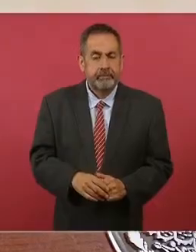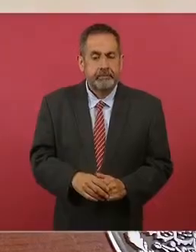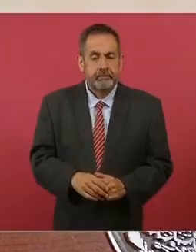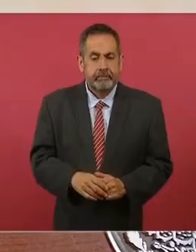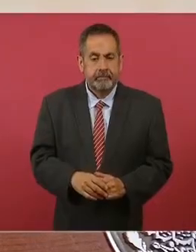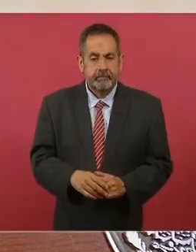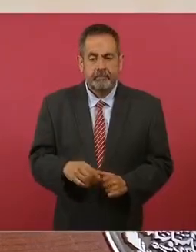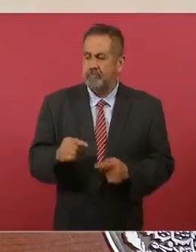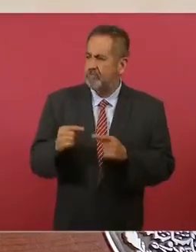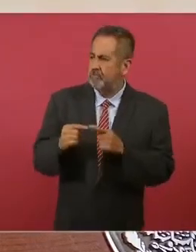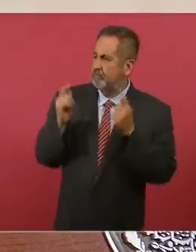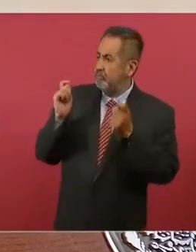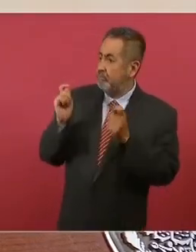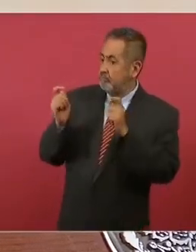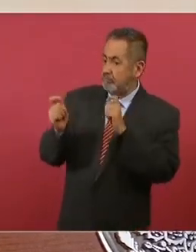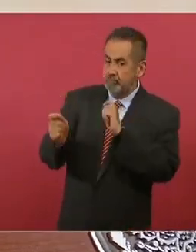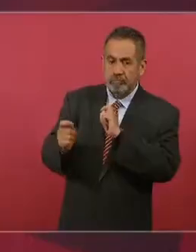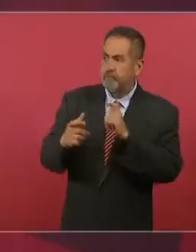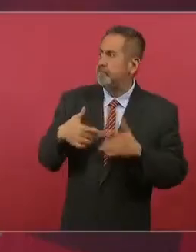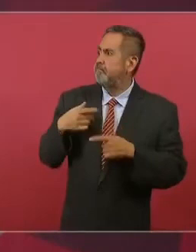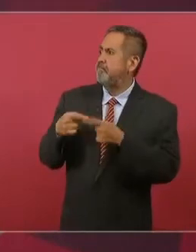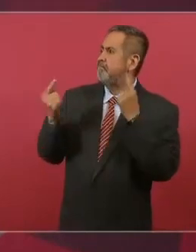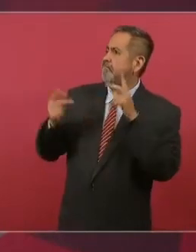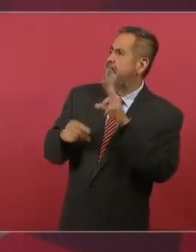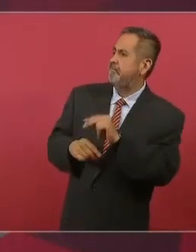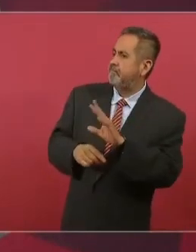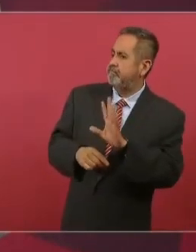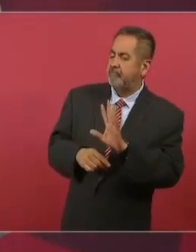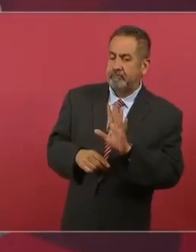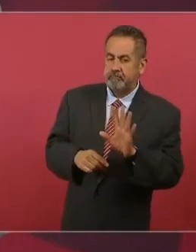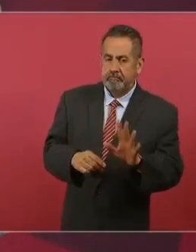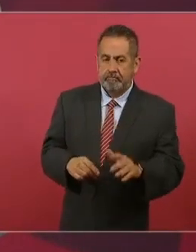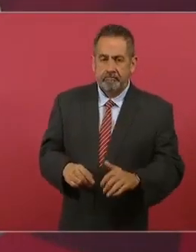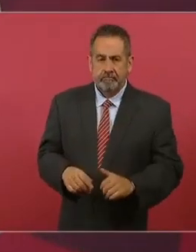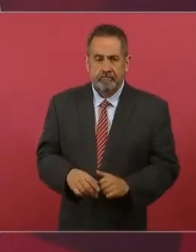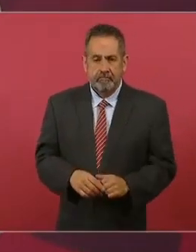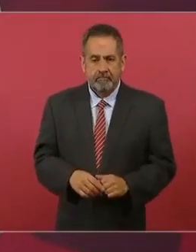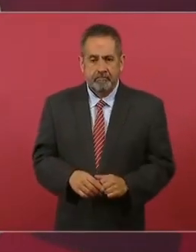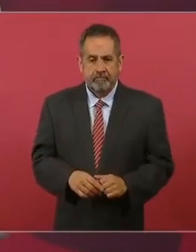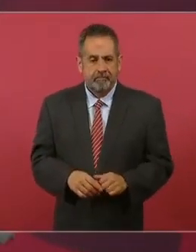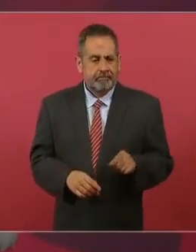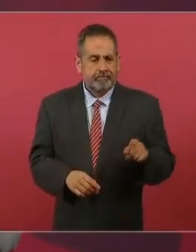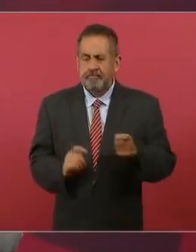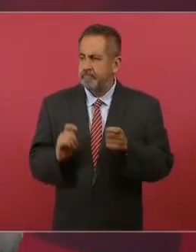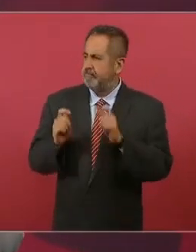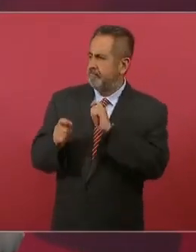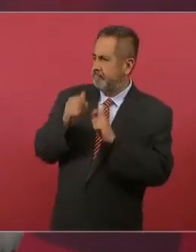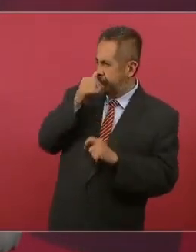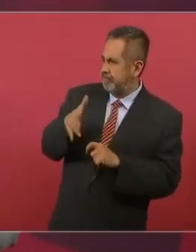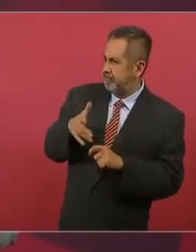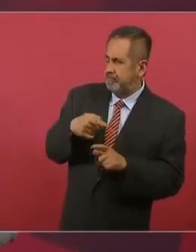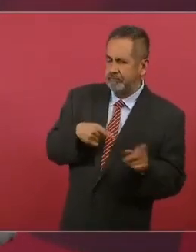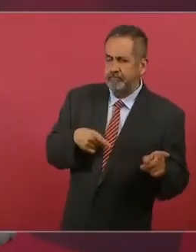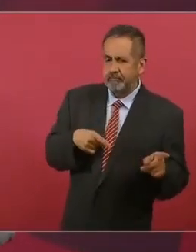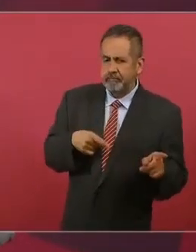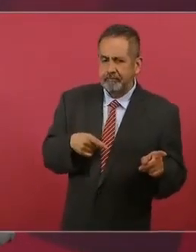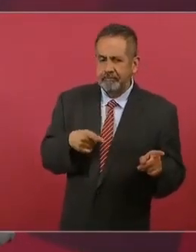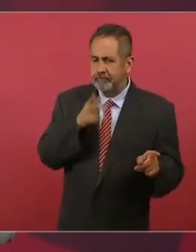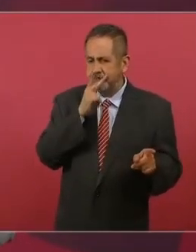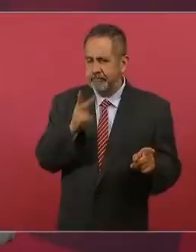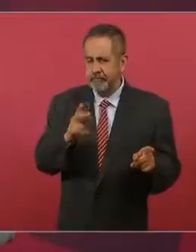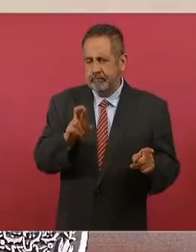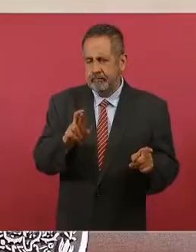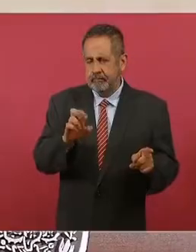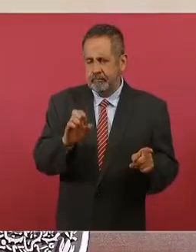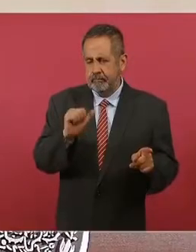que reaccionan a los cambios. Por eso la palabra reaccionario.